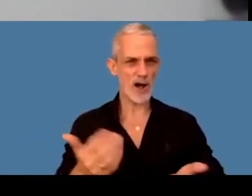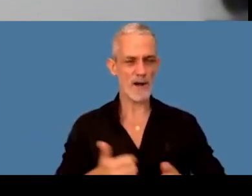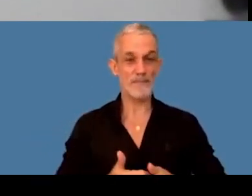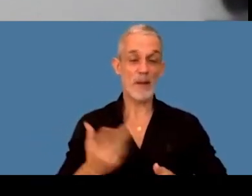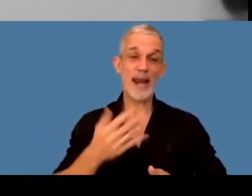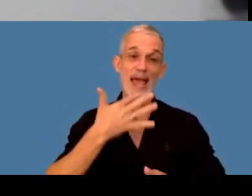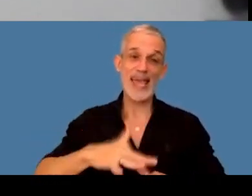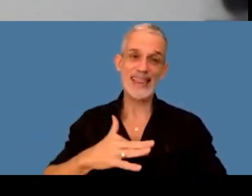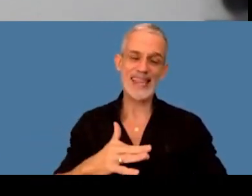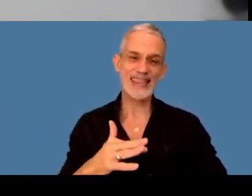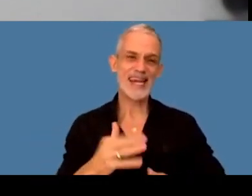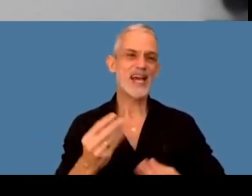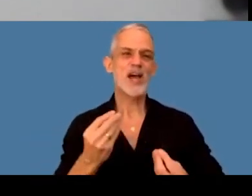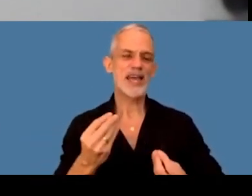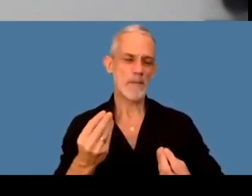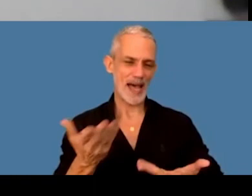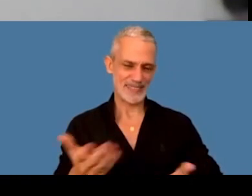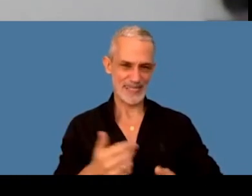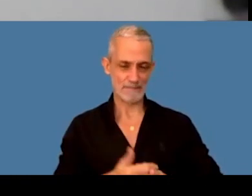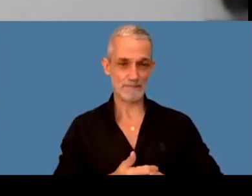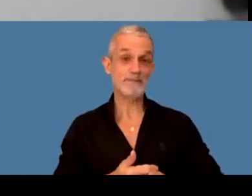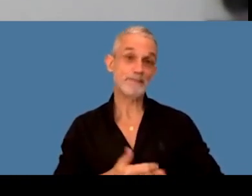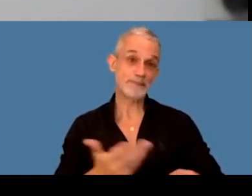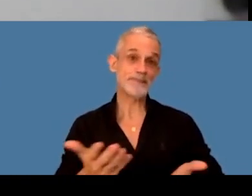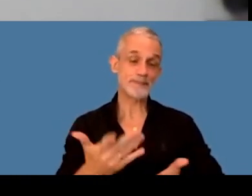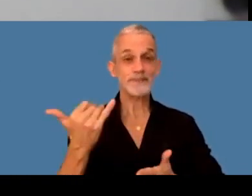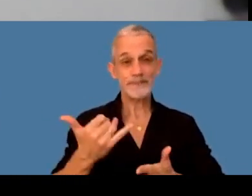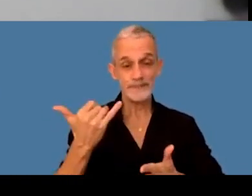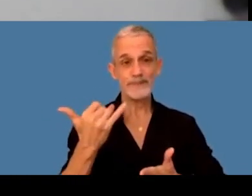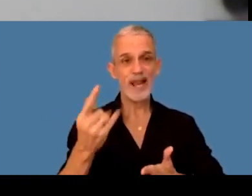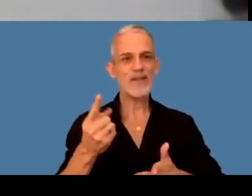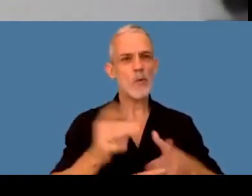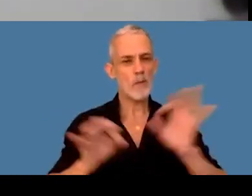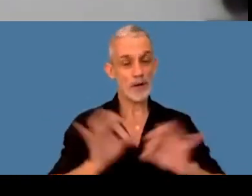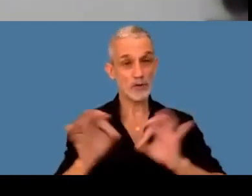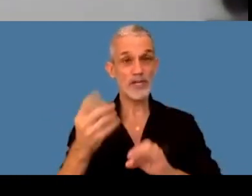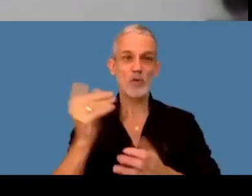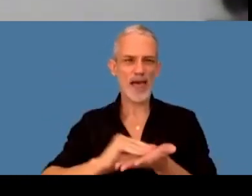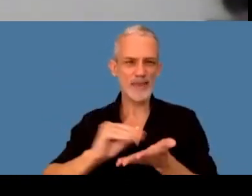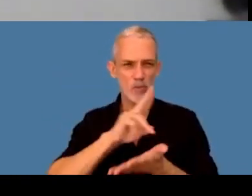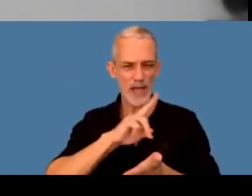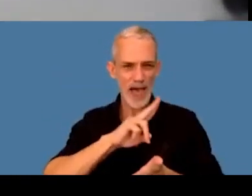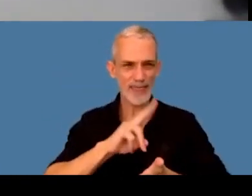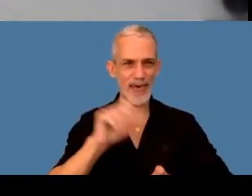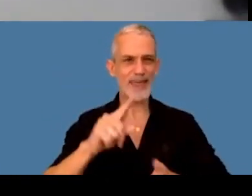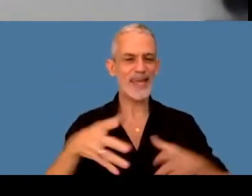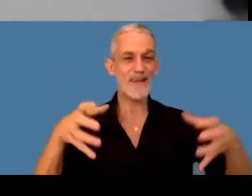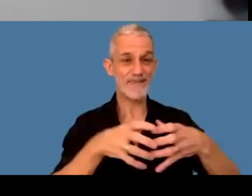entender un poco lo que pasa. Y bueno, hay un proyecto de una diputada de Frente de